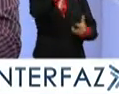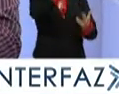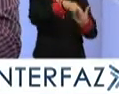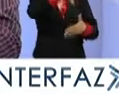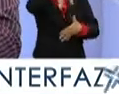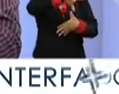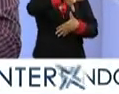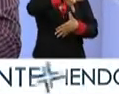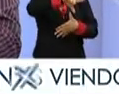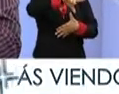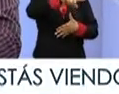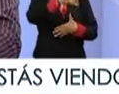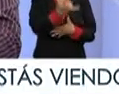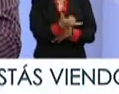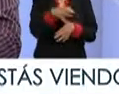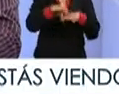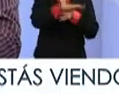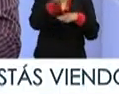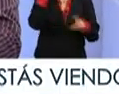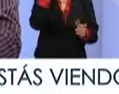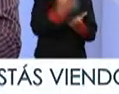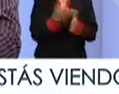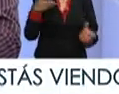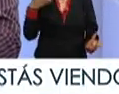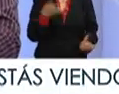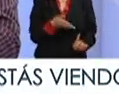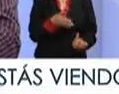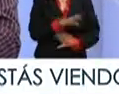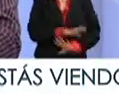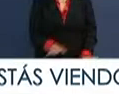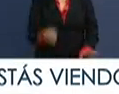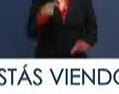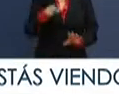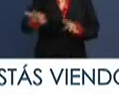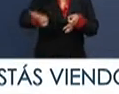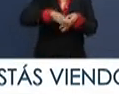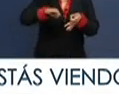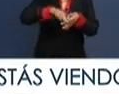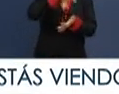de América Latina y el Caribe. Por la